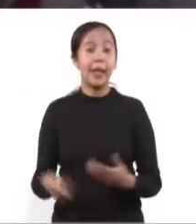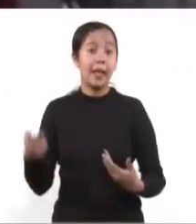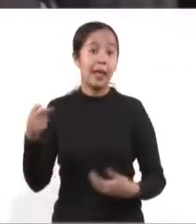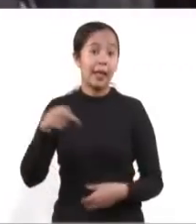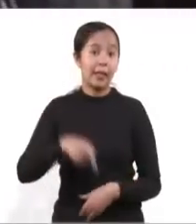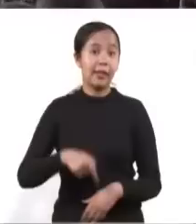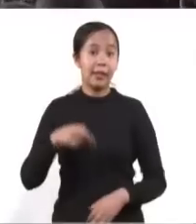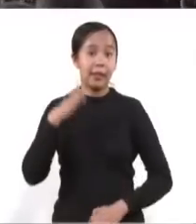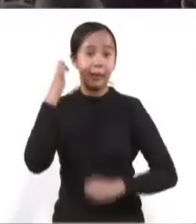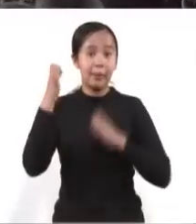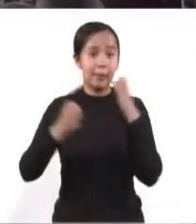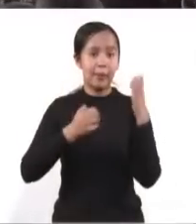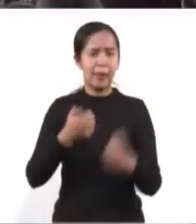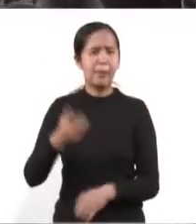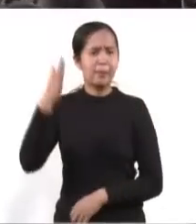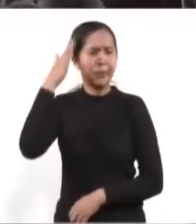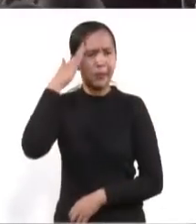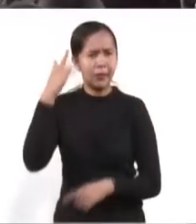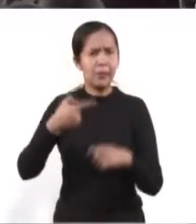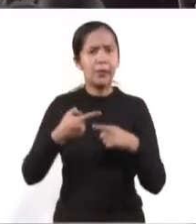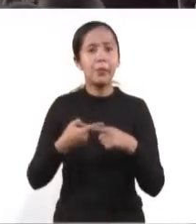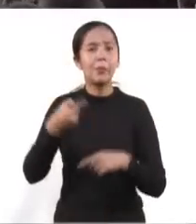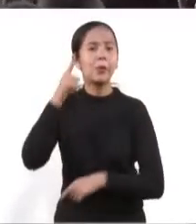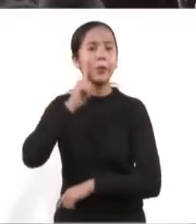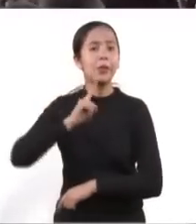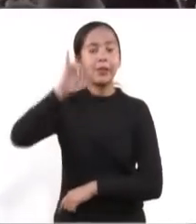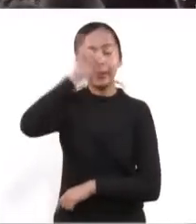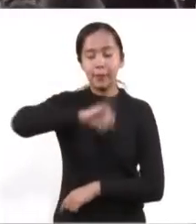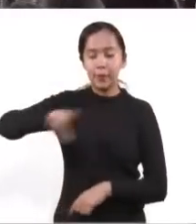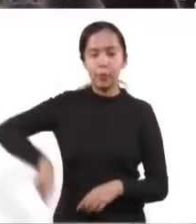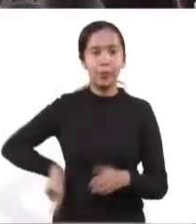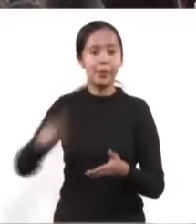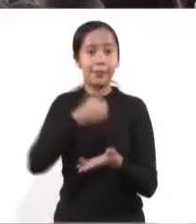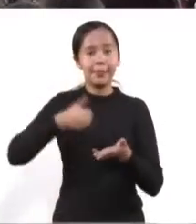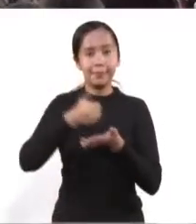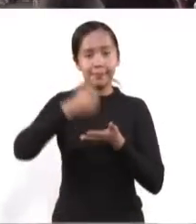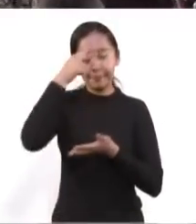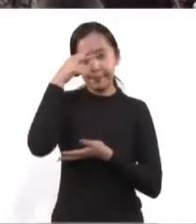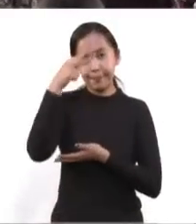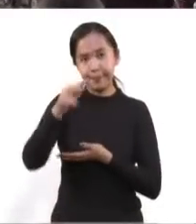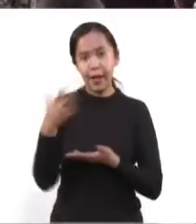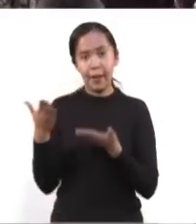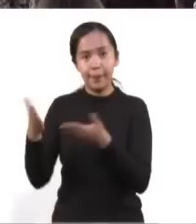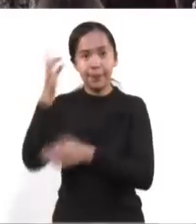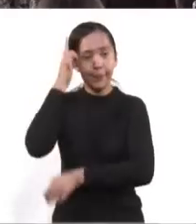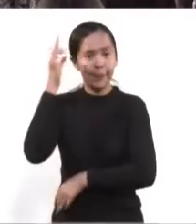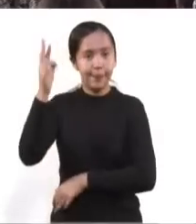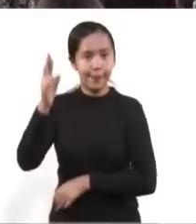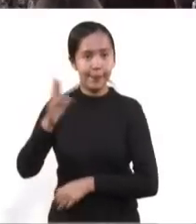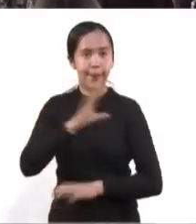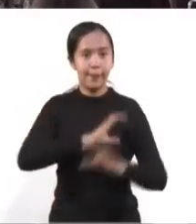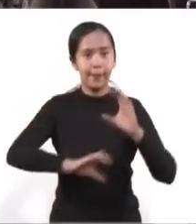Preside este acto la jefa de gobierno de la Ciudad de México, doctora Claudia Sheinbaum